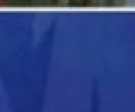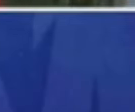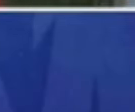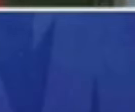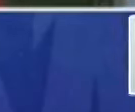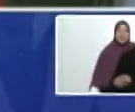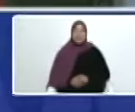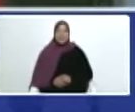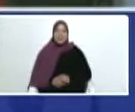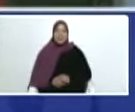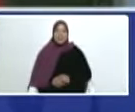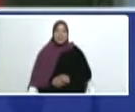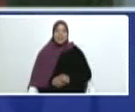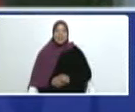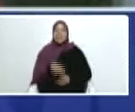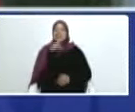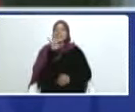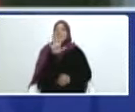después,